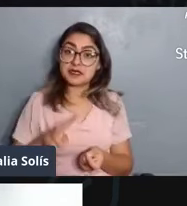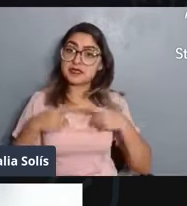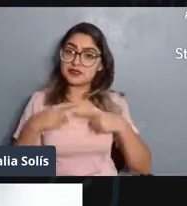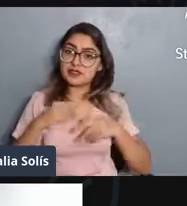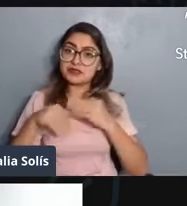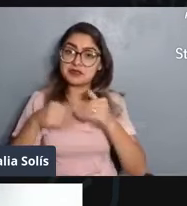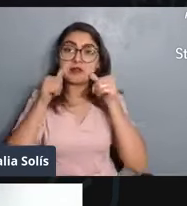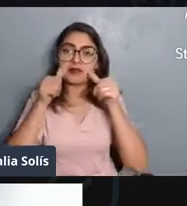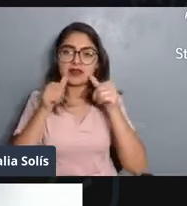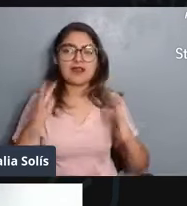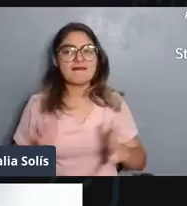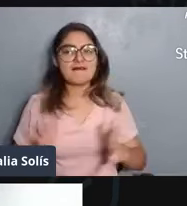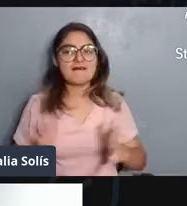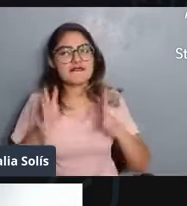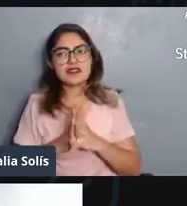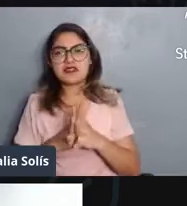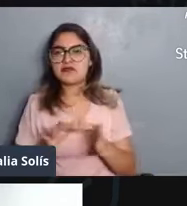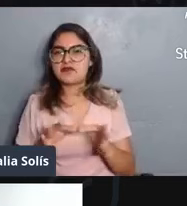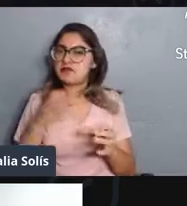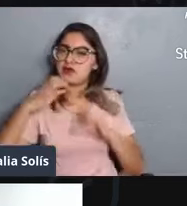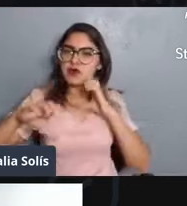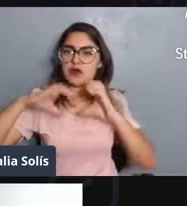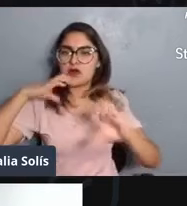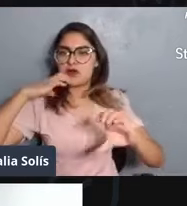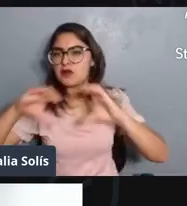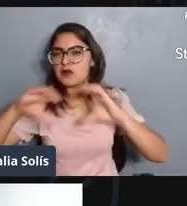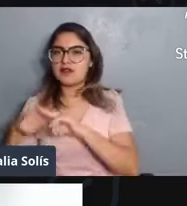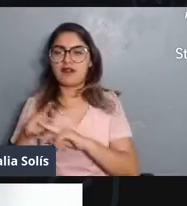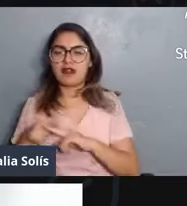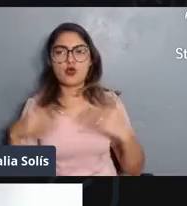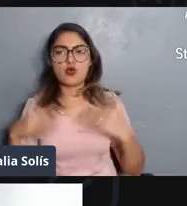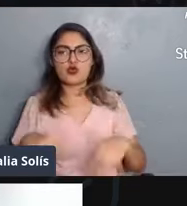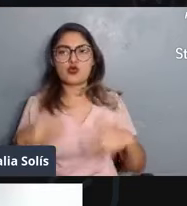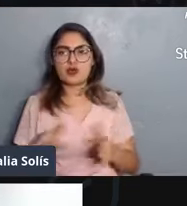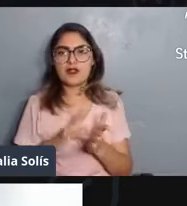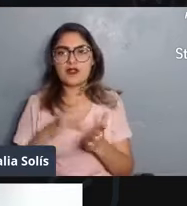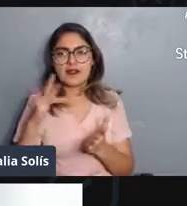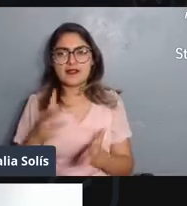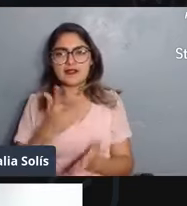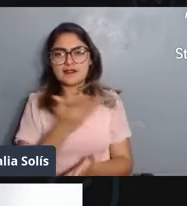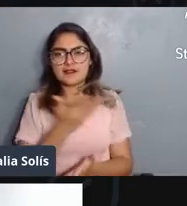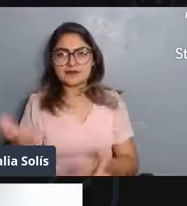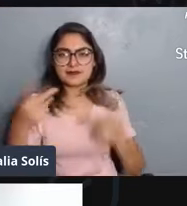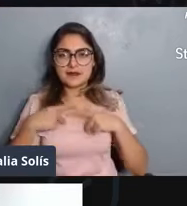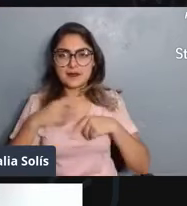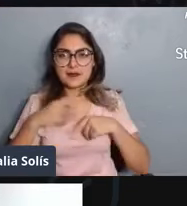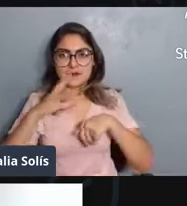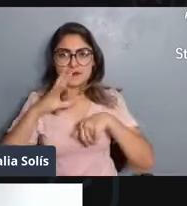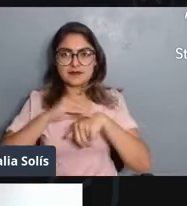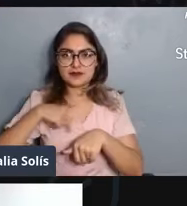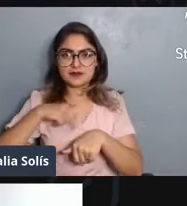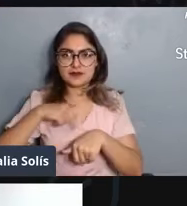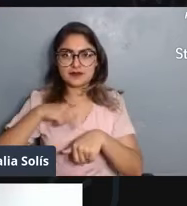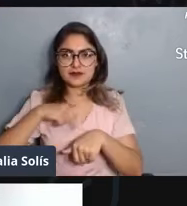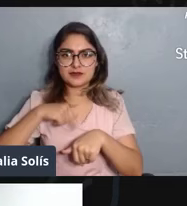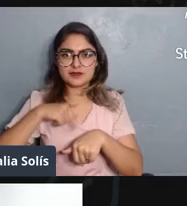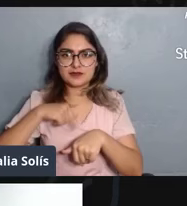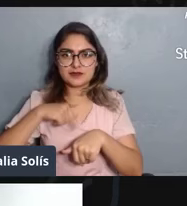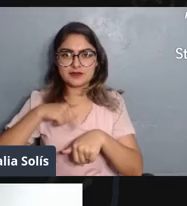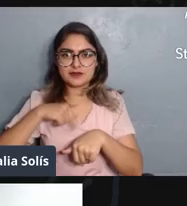audiencia, con su tiempo, que nos dejen entrar a sus casas. Gracias, sí. De verdad. Y me voy a permitir dar lectura a tu semblanza curricular, mi querida